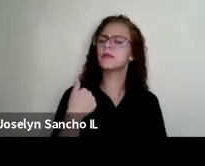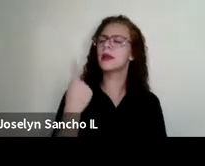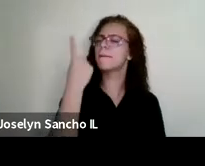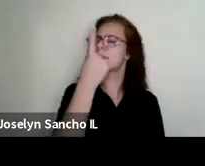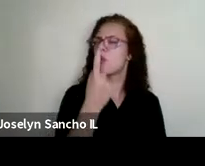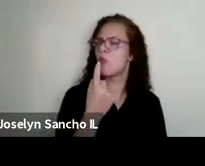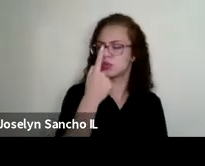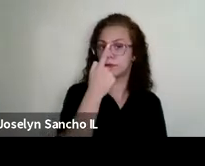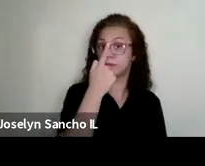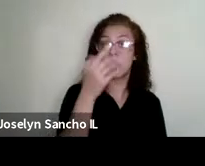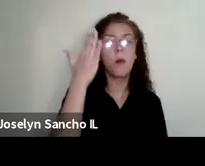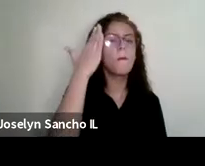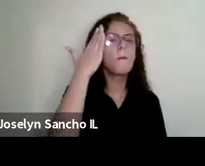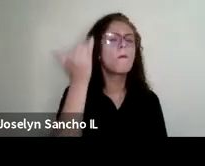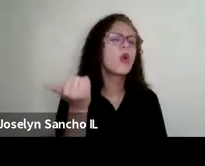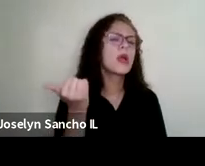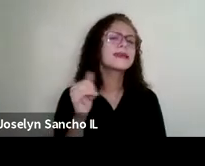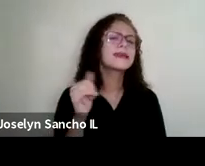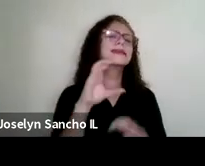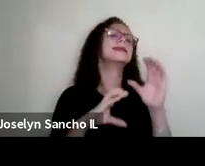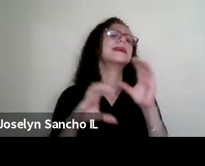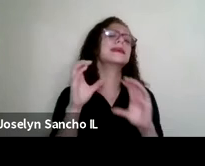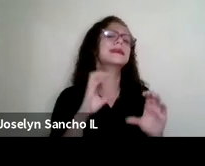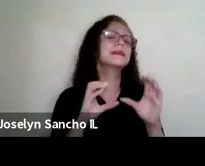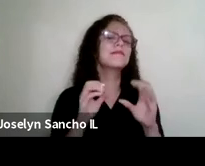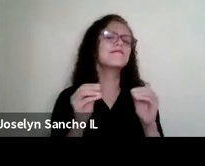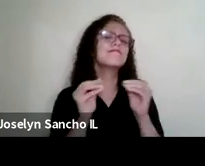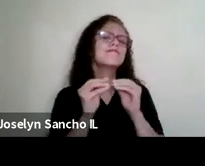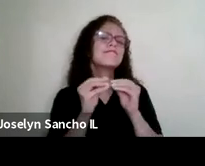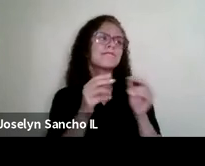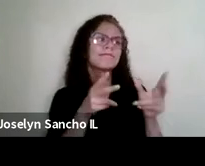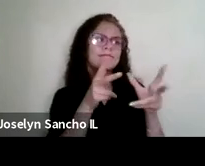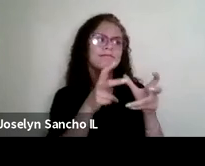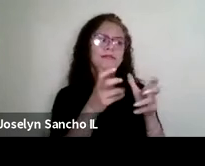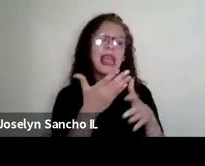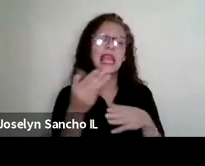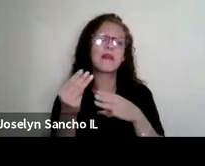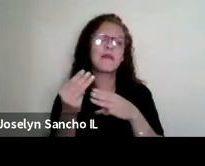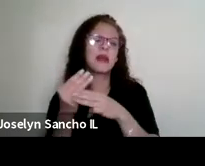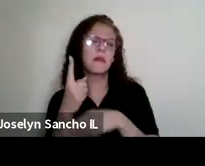¿verdad? ¿Por qué es que la ciencia es más atractiva que la